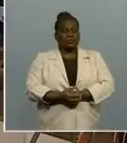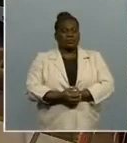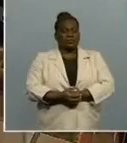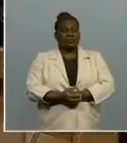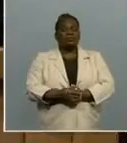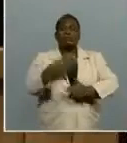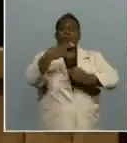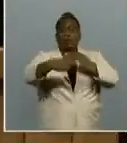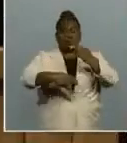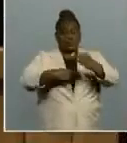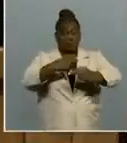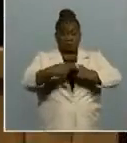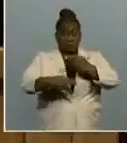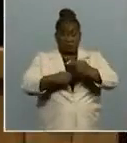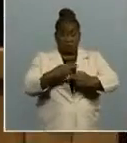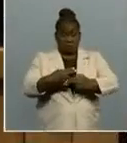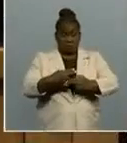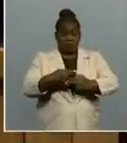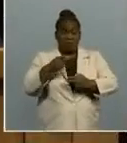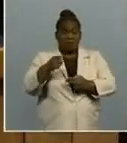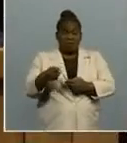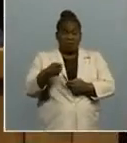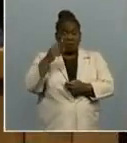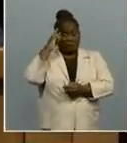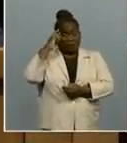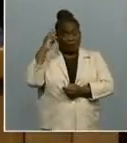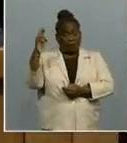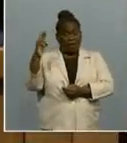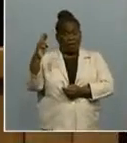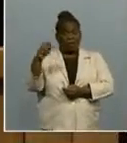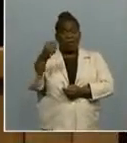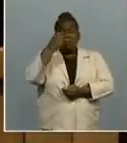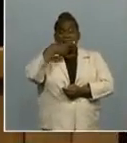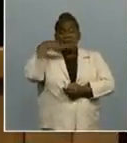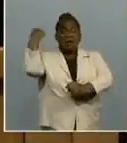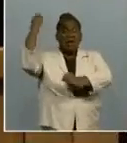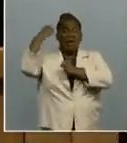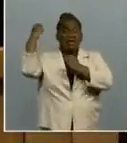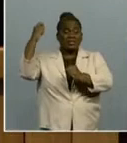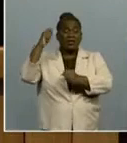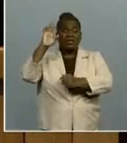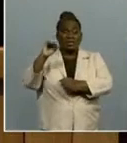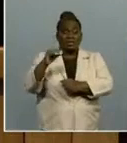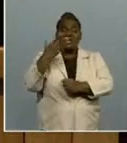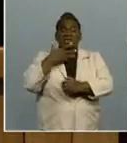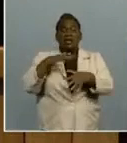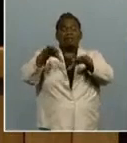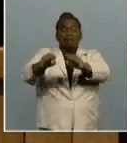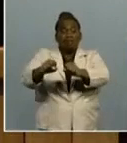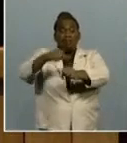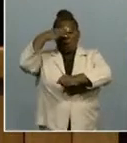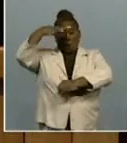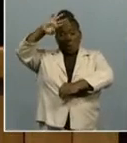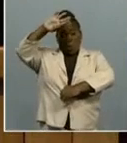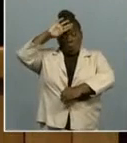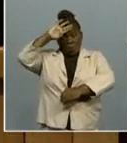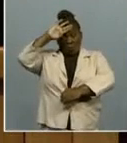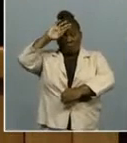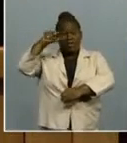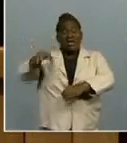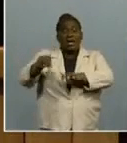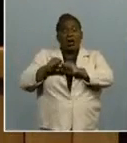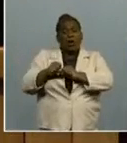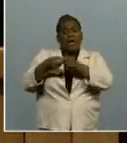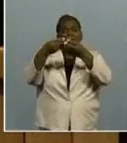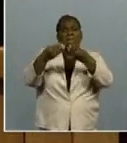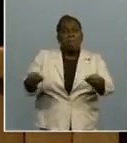lo hacemos bajo el principio inmortalizado por museos que intenta apoderarse de cuba recogerá el